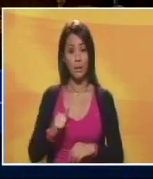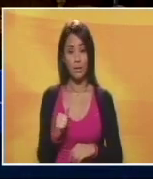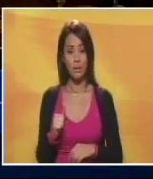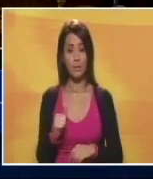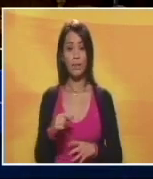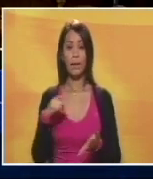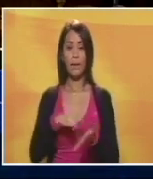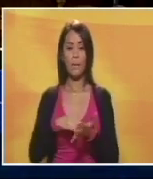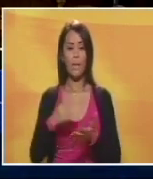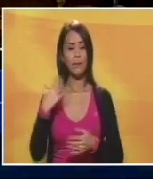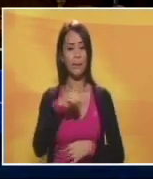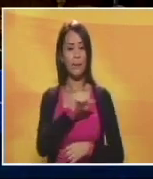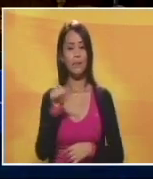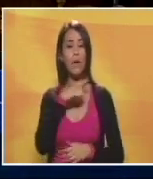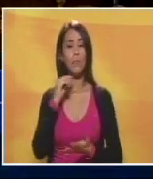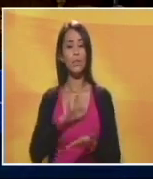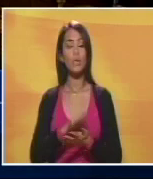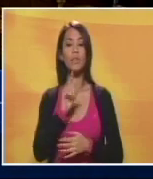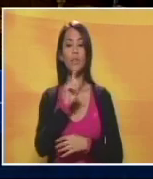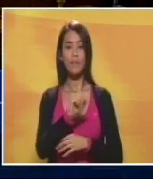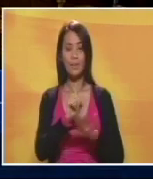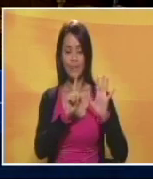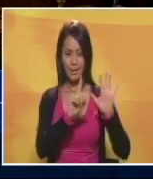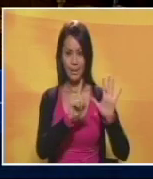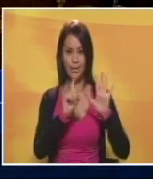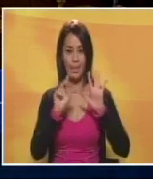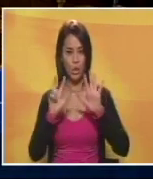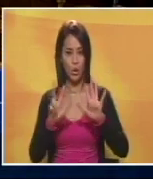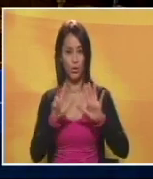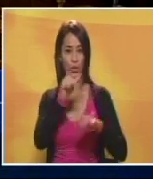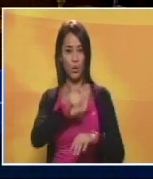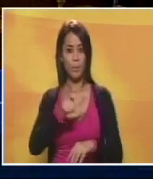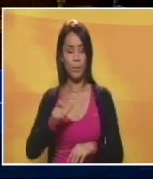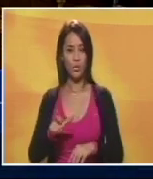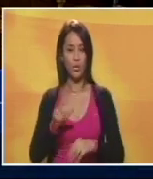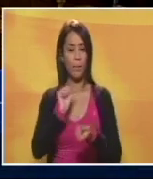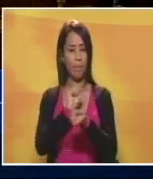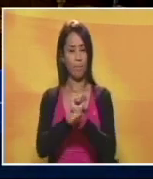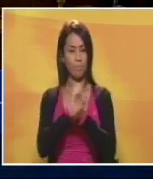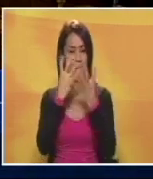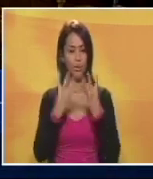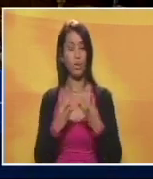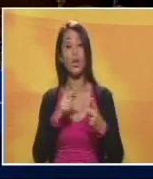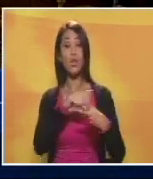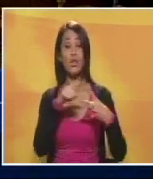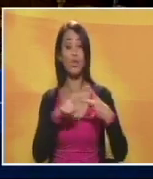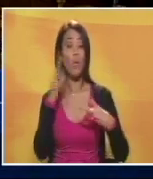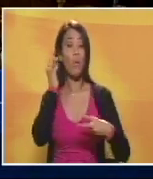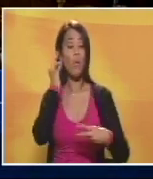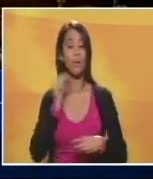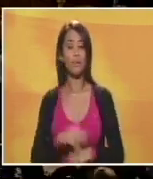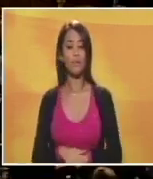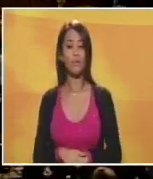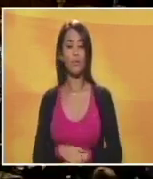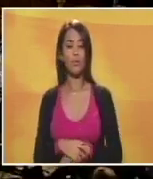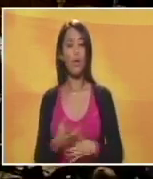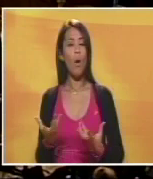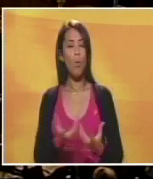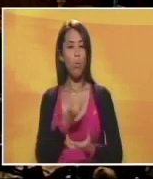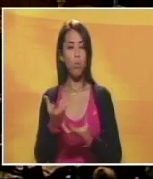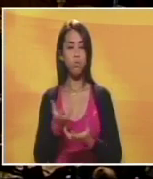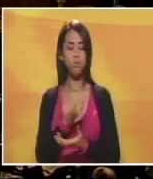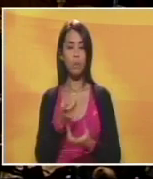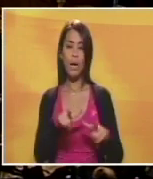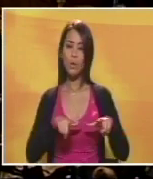la semana pasada fallecieron 68 personas, 66 reclusos y 2 mujeres durante un motín que se